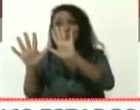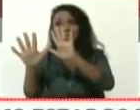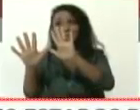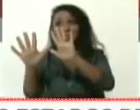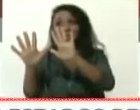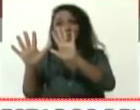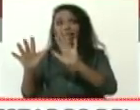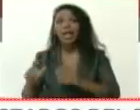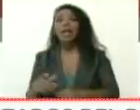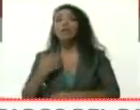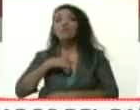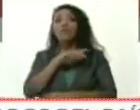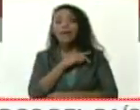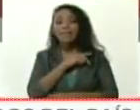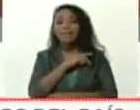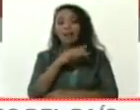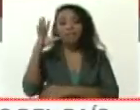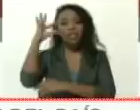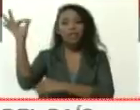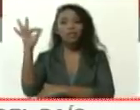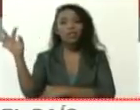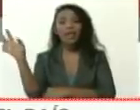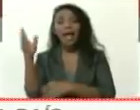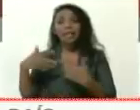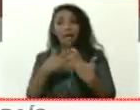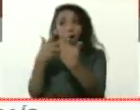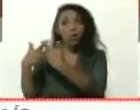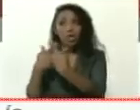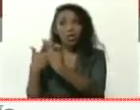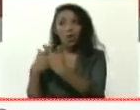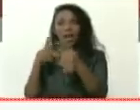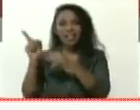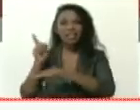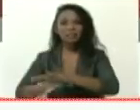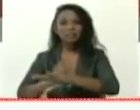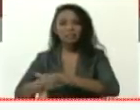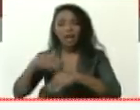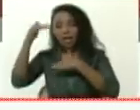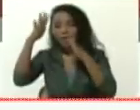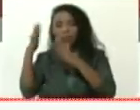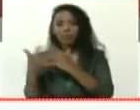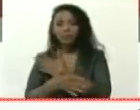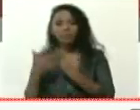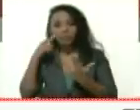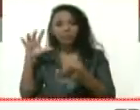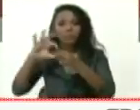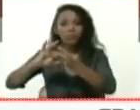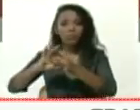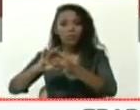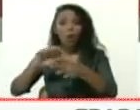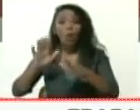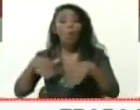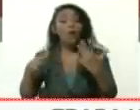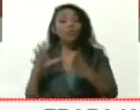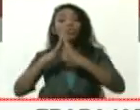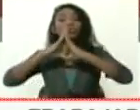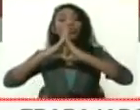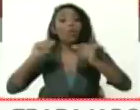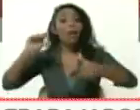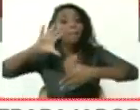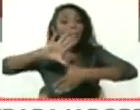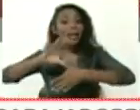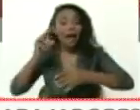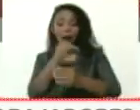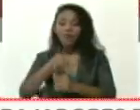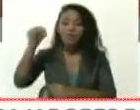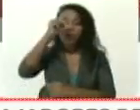cito, nuestra confederación, Estados Unidos, debe ser considerada como el nido desde el cual toda América, así la del norte